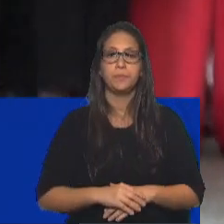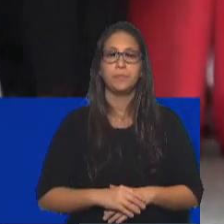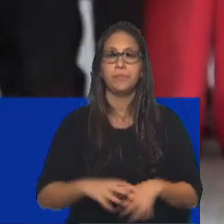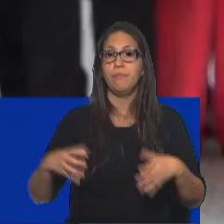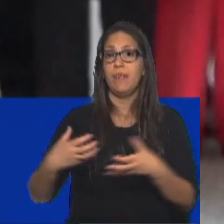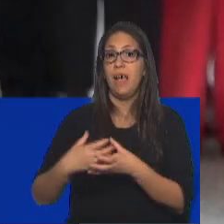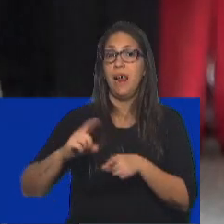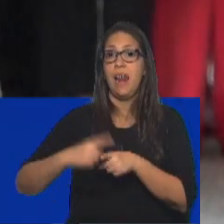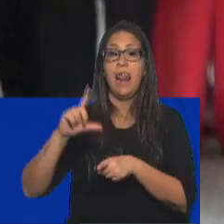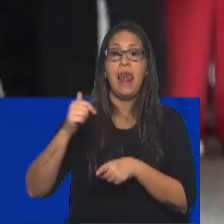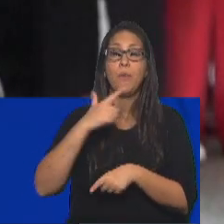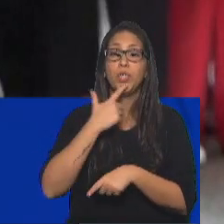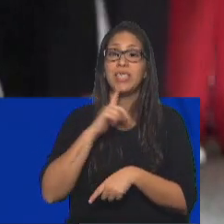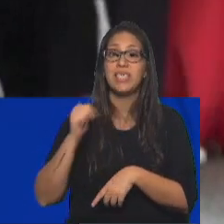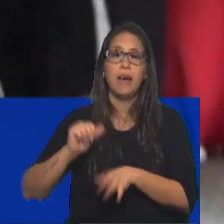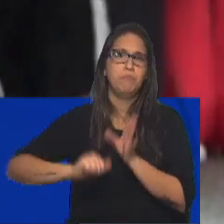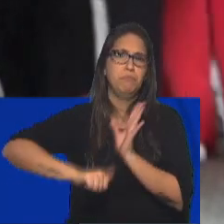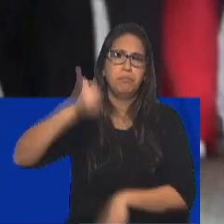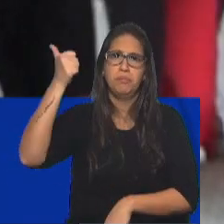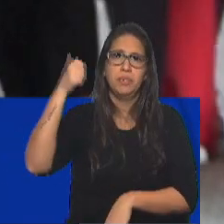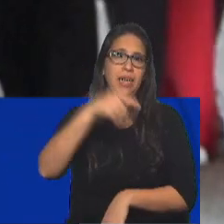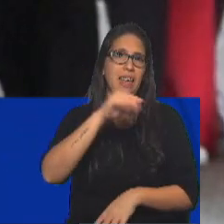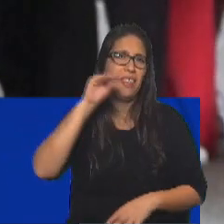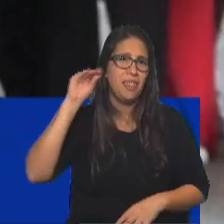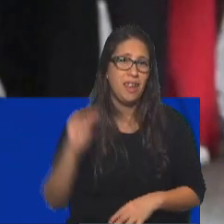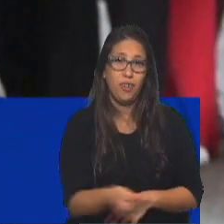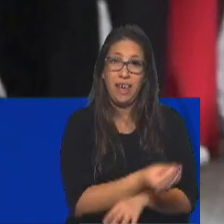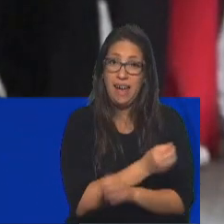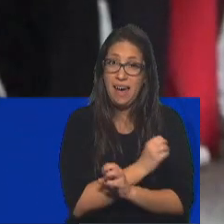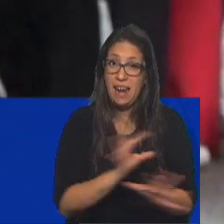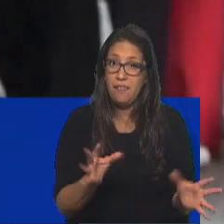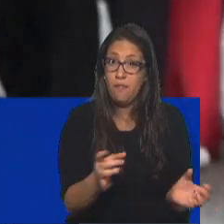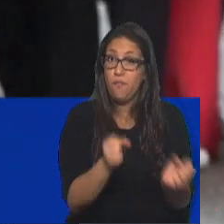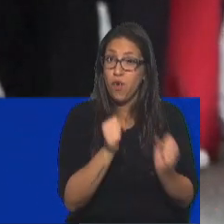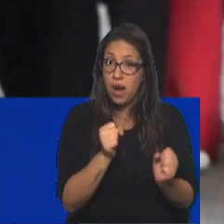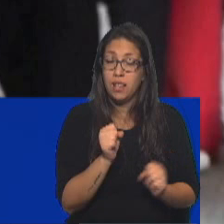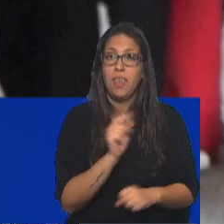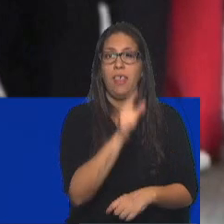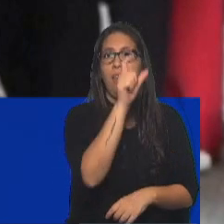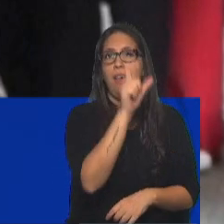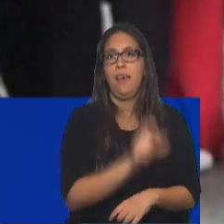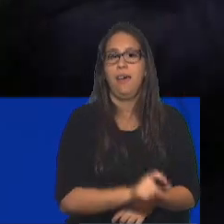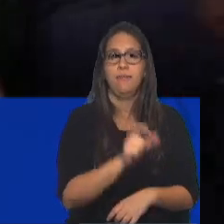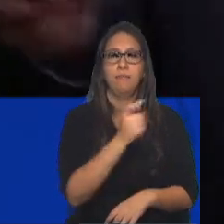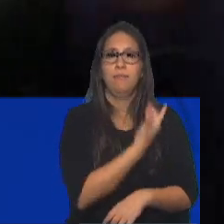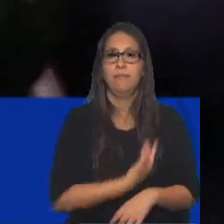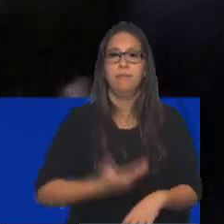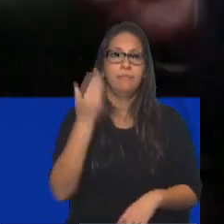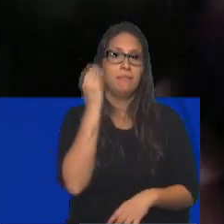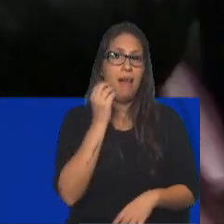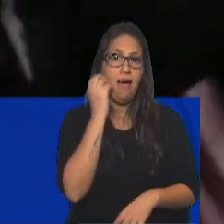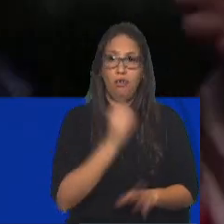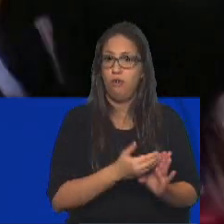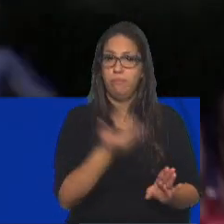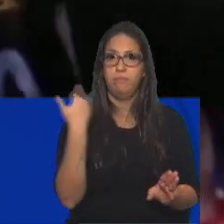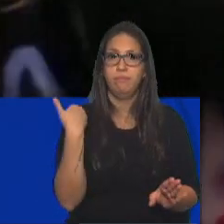y una derrota estrepitosa justamente de quien estuvo gobernando los destinos del Reino Unido en los